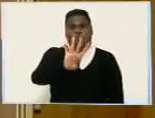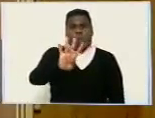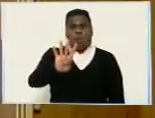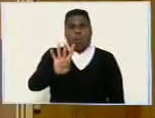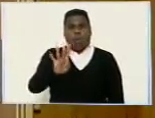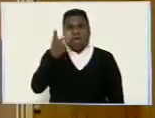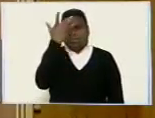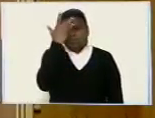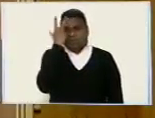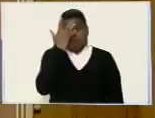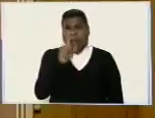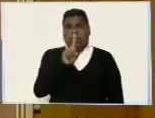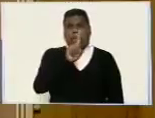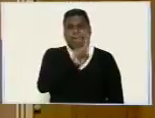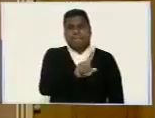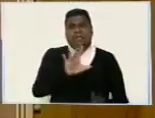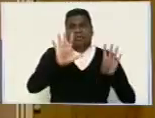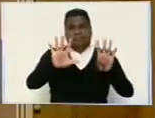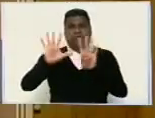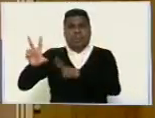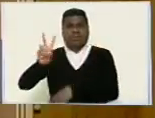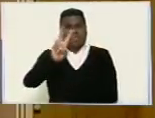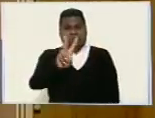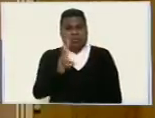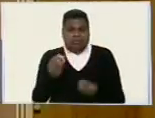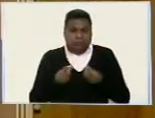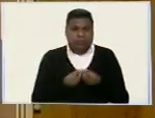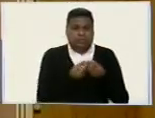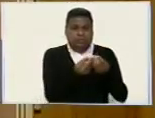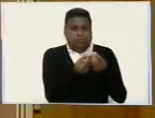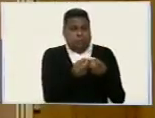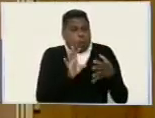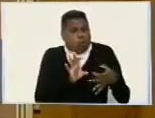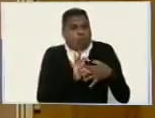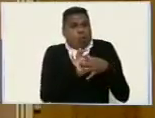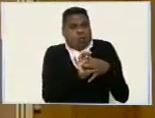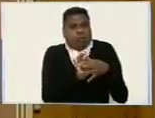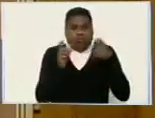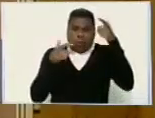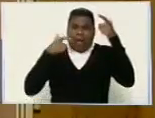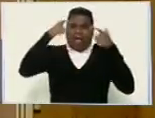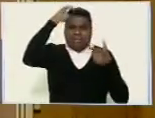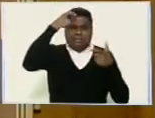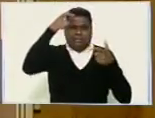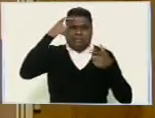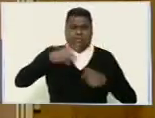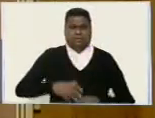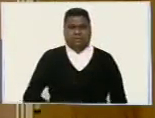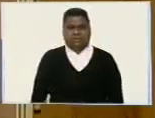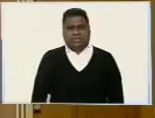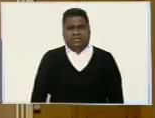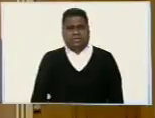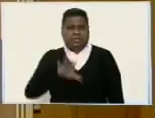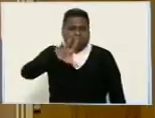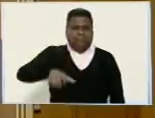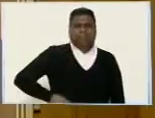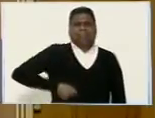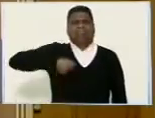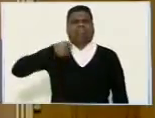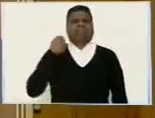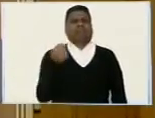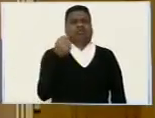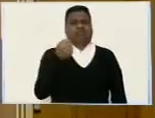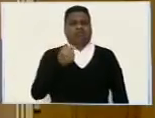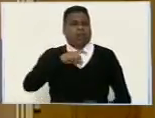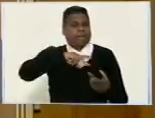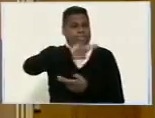de febrero de 1992 se unió a nuestro líder supremo, comandante Hugo Rafael Chávez Frías, y empuñó su alma